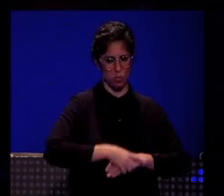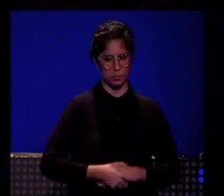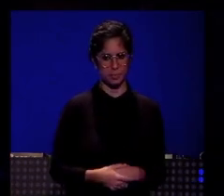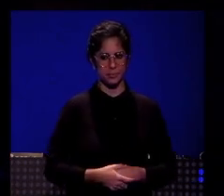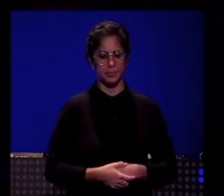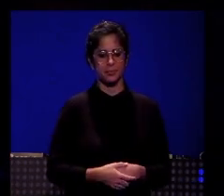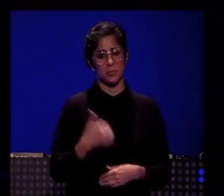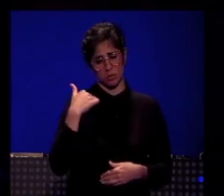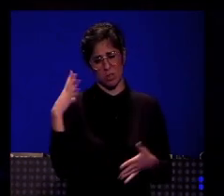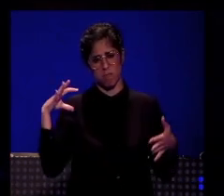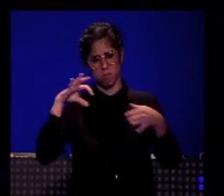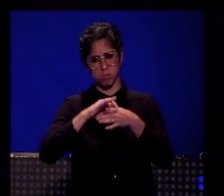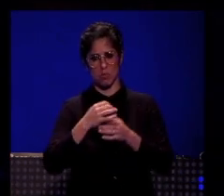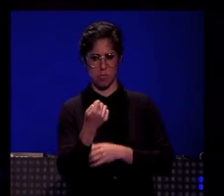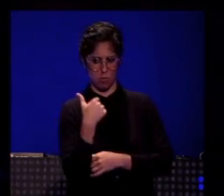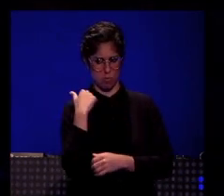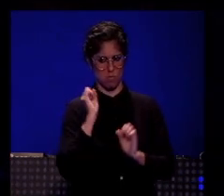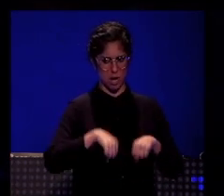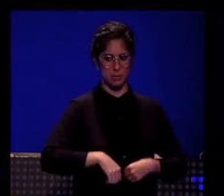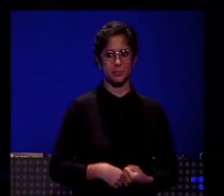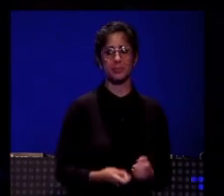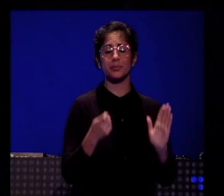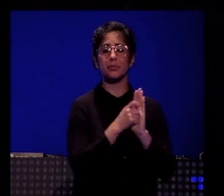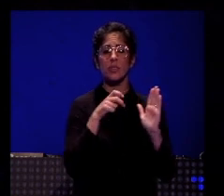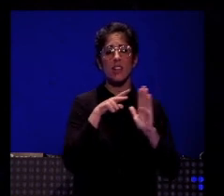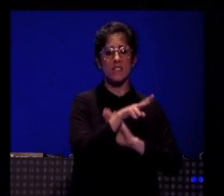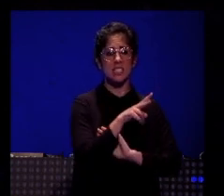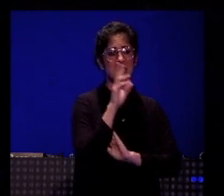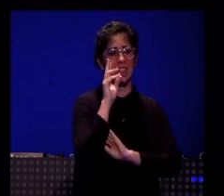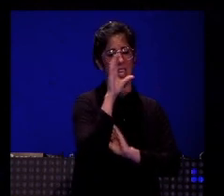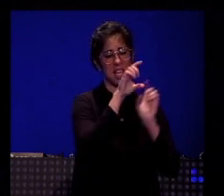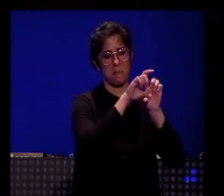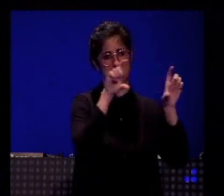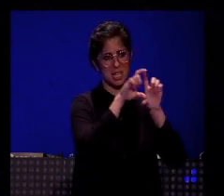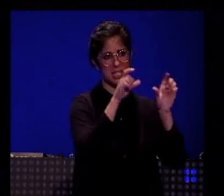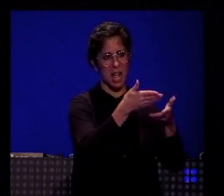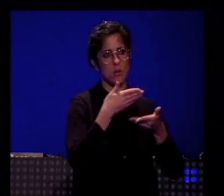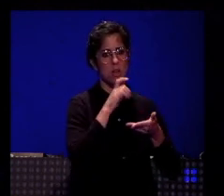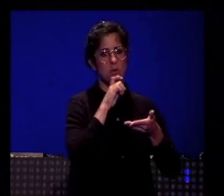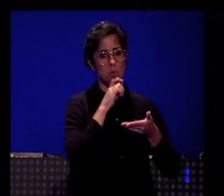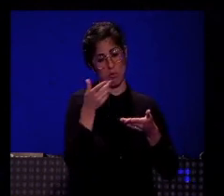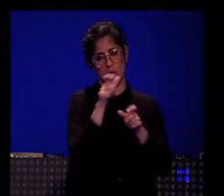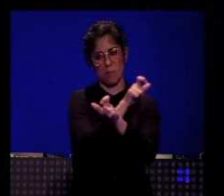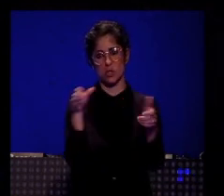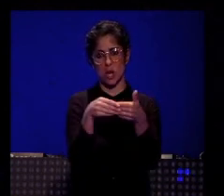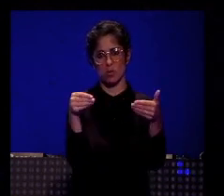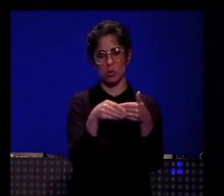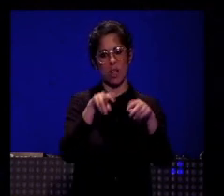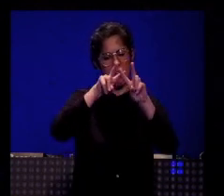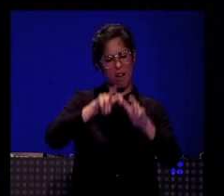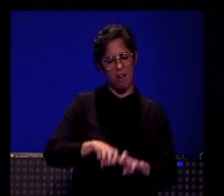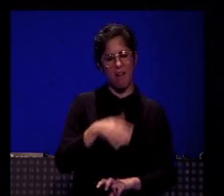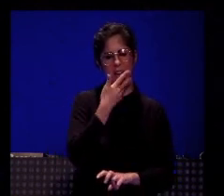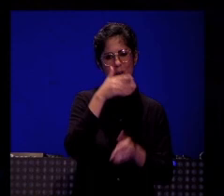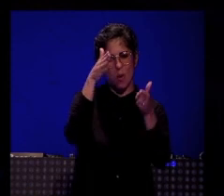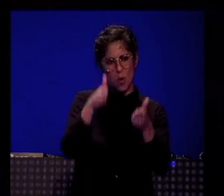desde el punto de vista de la empresa vale nos va a ayudar a conocer mejor al usuario vale en cambio nosotros como usuario que vamos a adquirir oa que